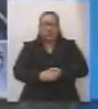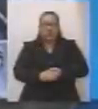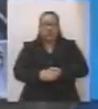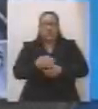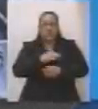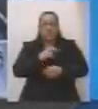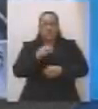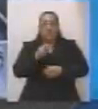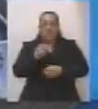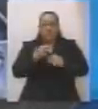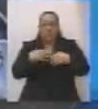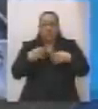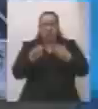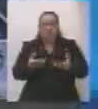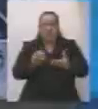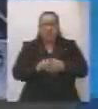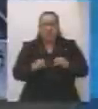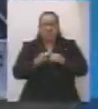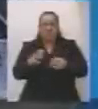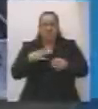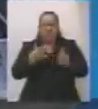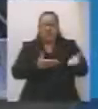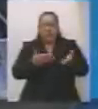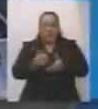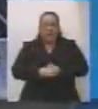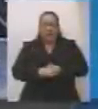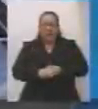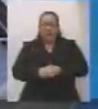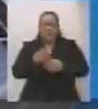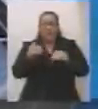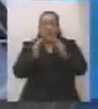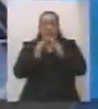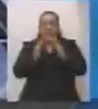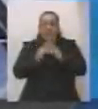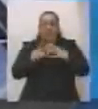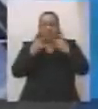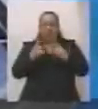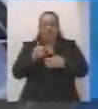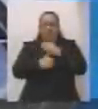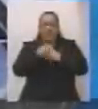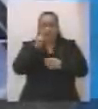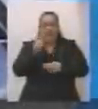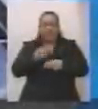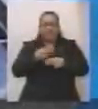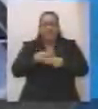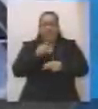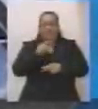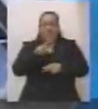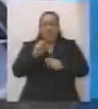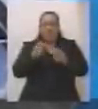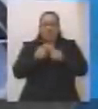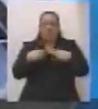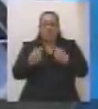Premio Nobel de Economía, quiero darle la más cordial bienvenida a esta Casa de la Democracia Peruana. A nombre de los